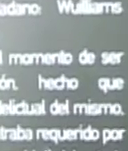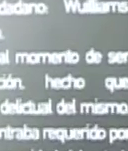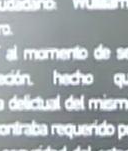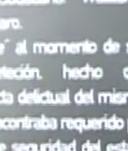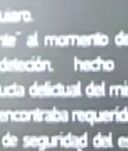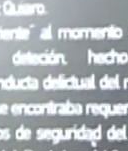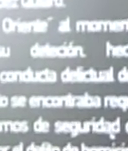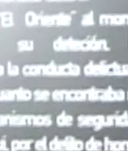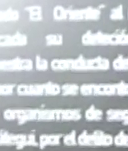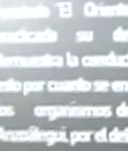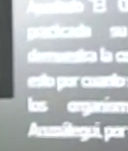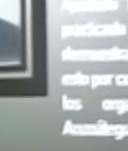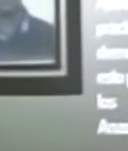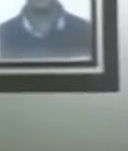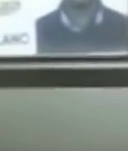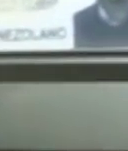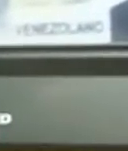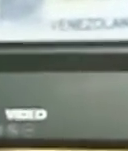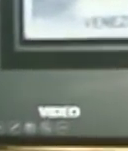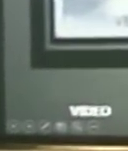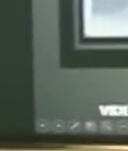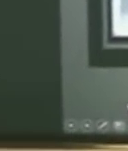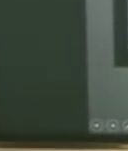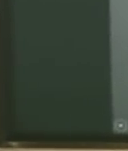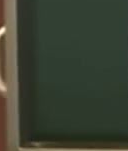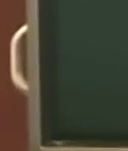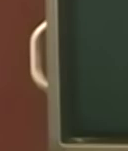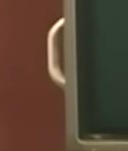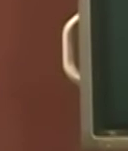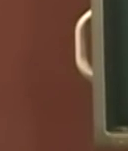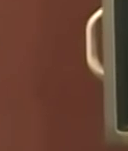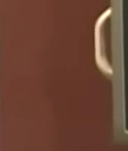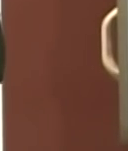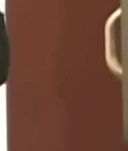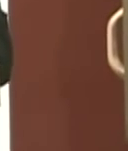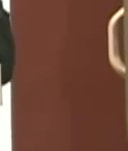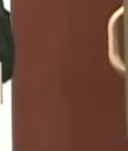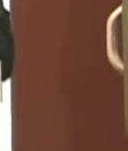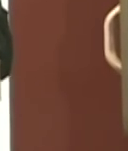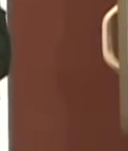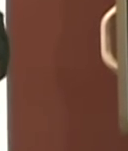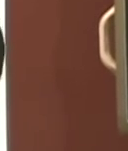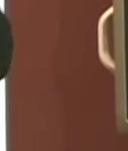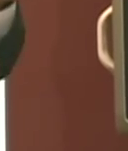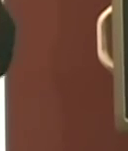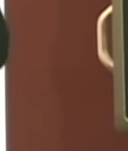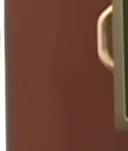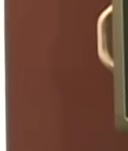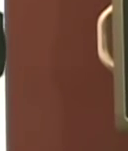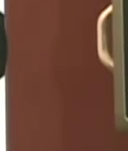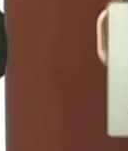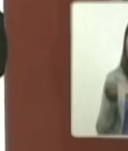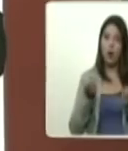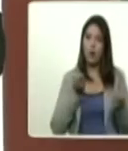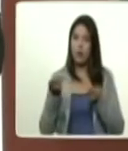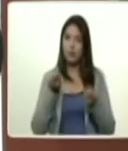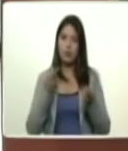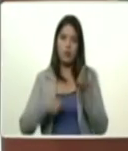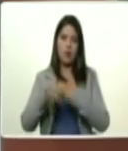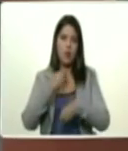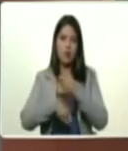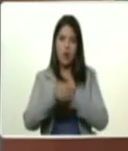ahí la relación es una pelea entre bandas por el control de los